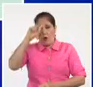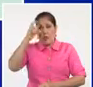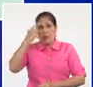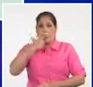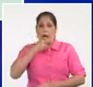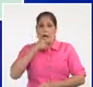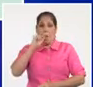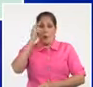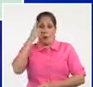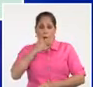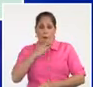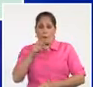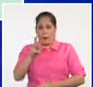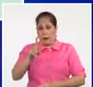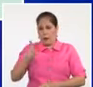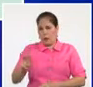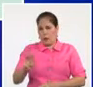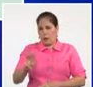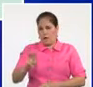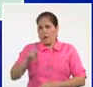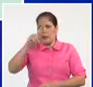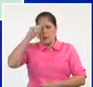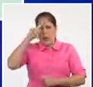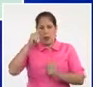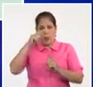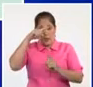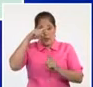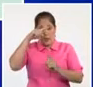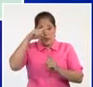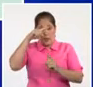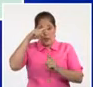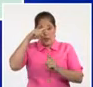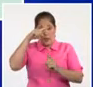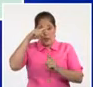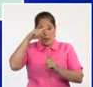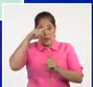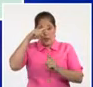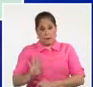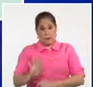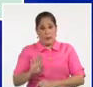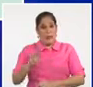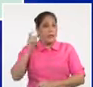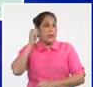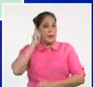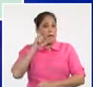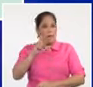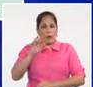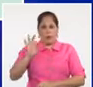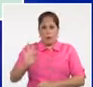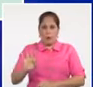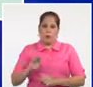32, Santo Domingo, 14, Camajuá, 8,